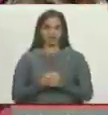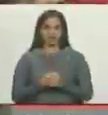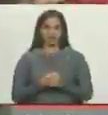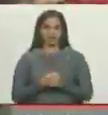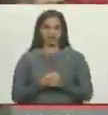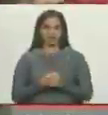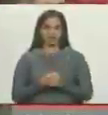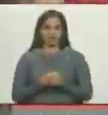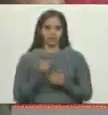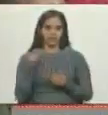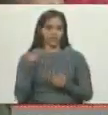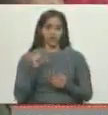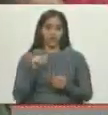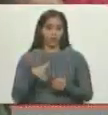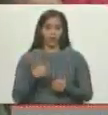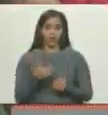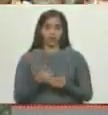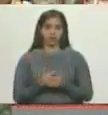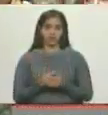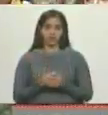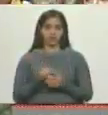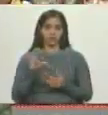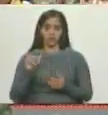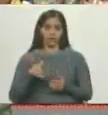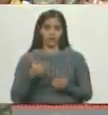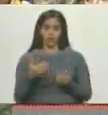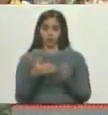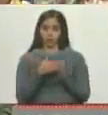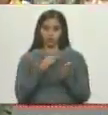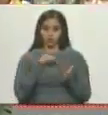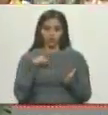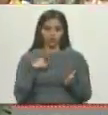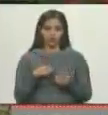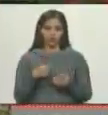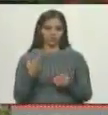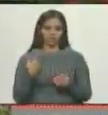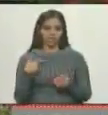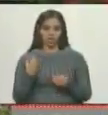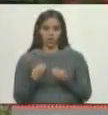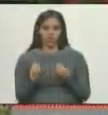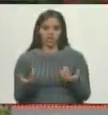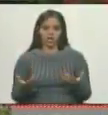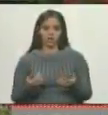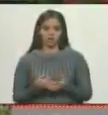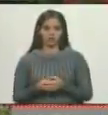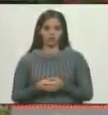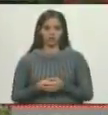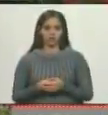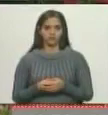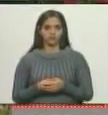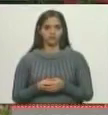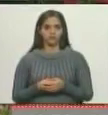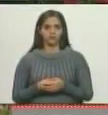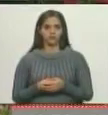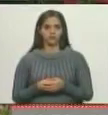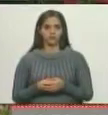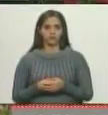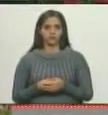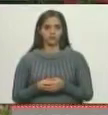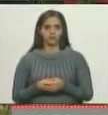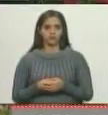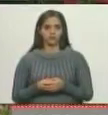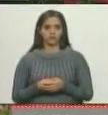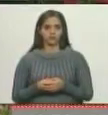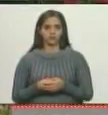Y ellos no podrán con nosotros, no tienen con qué, no tienen con qué. Mientras están divididos en